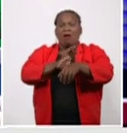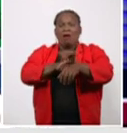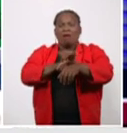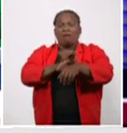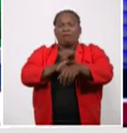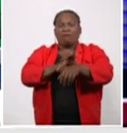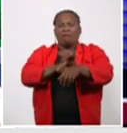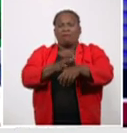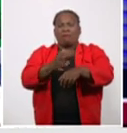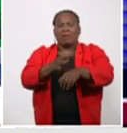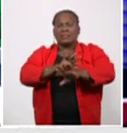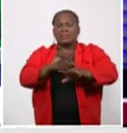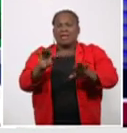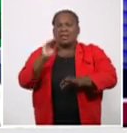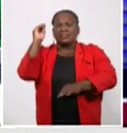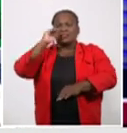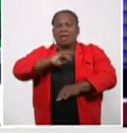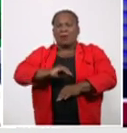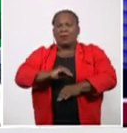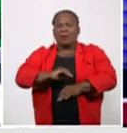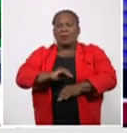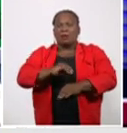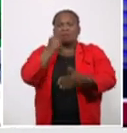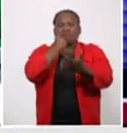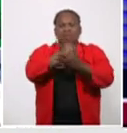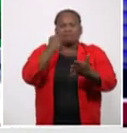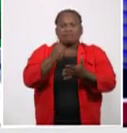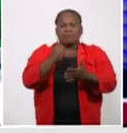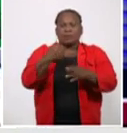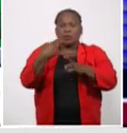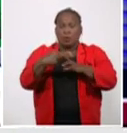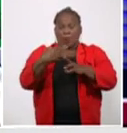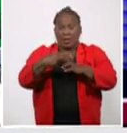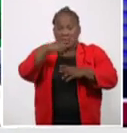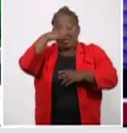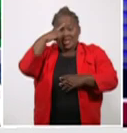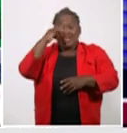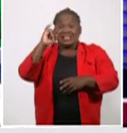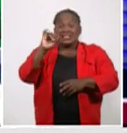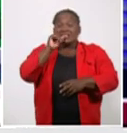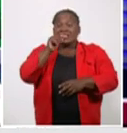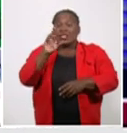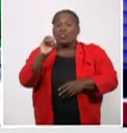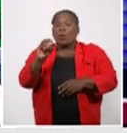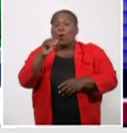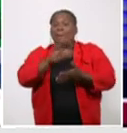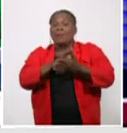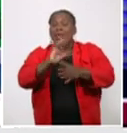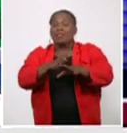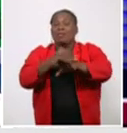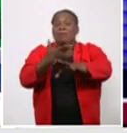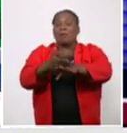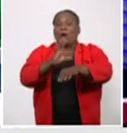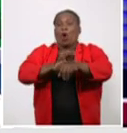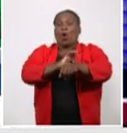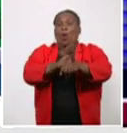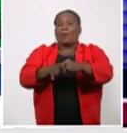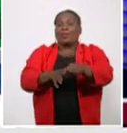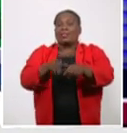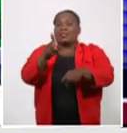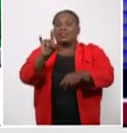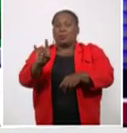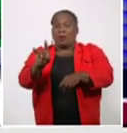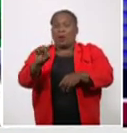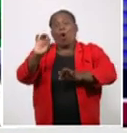se ha acuñado así como síndrome post-COVID-19 o COVID-19